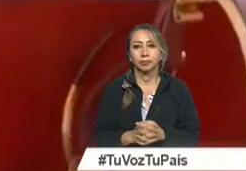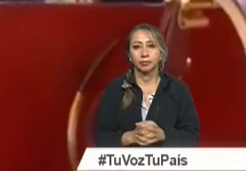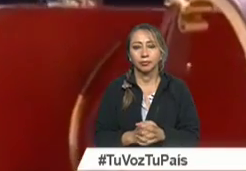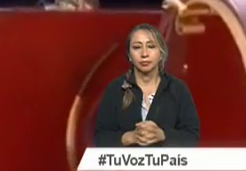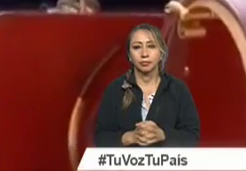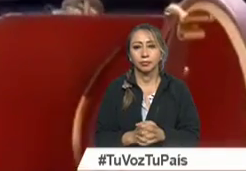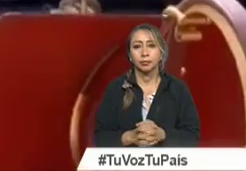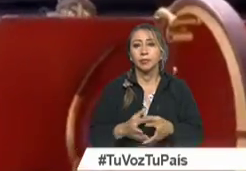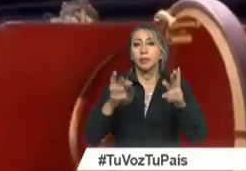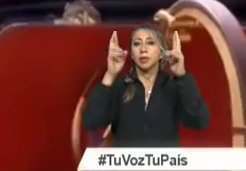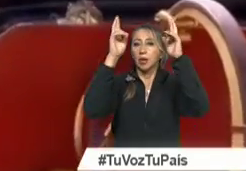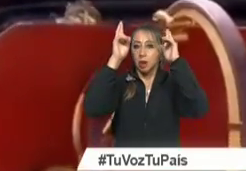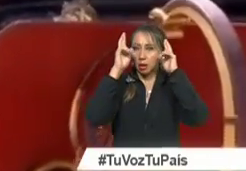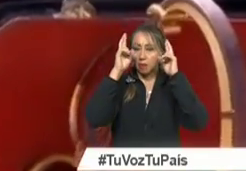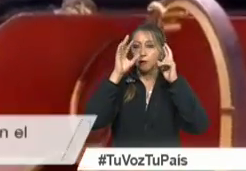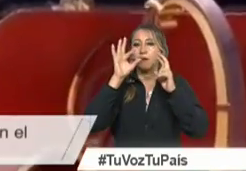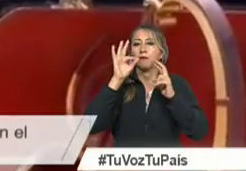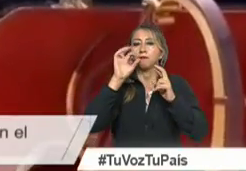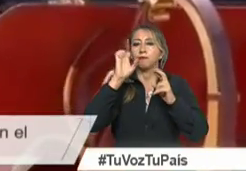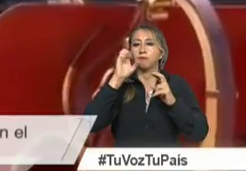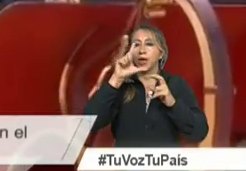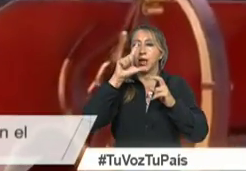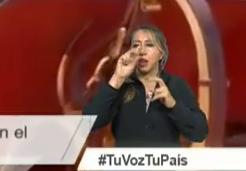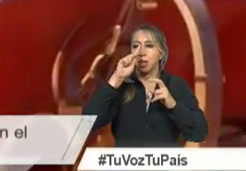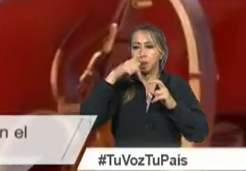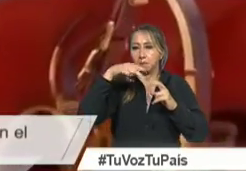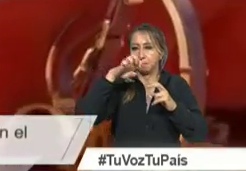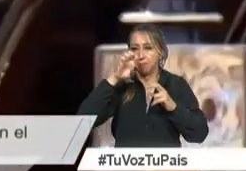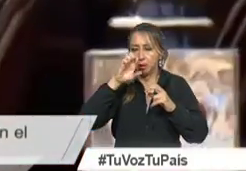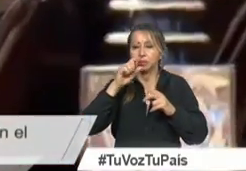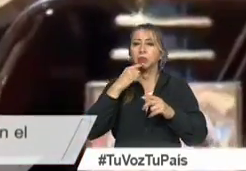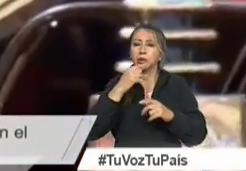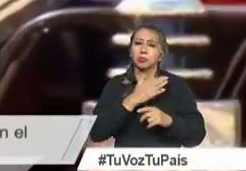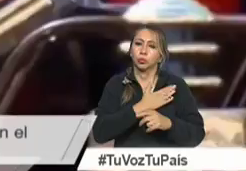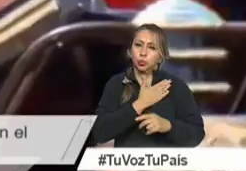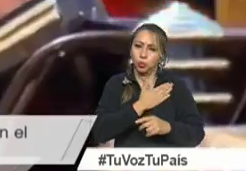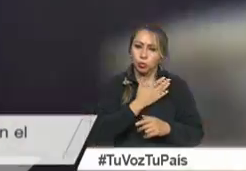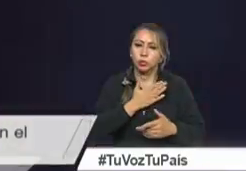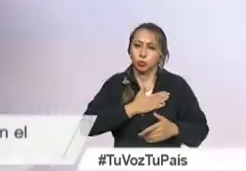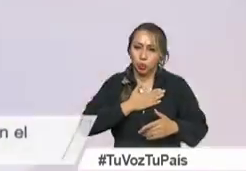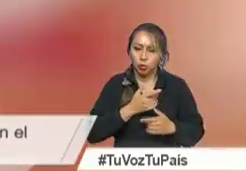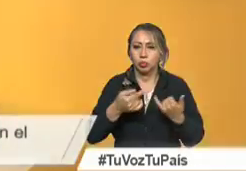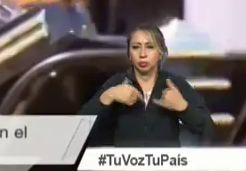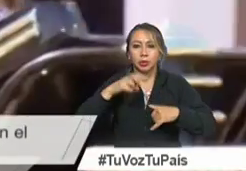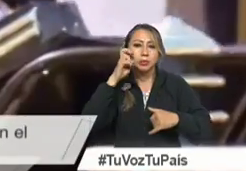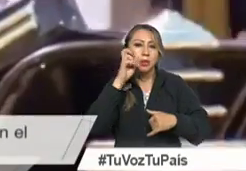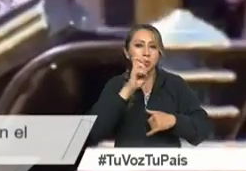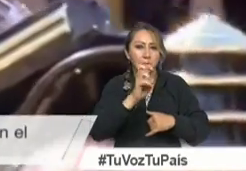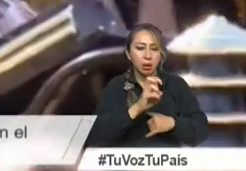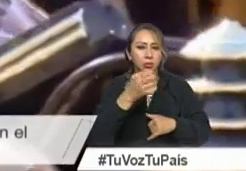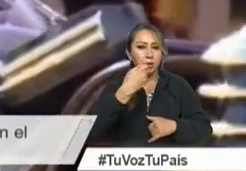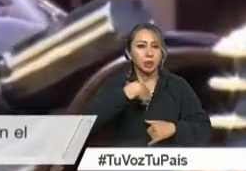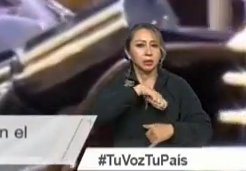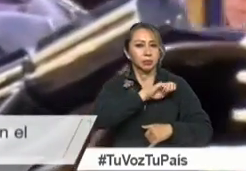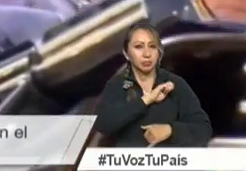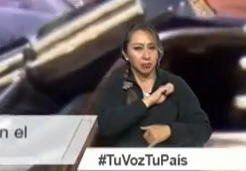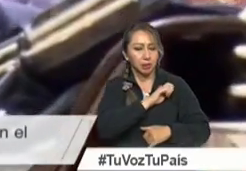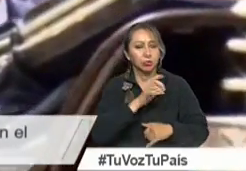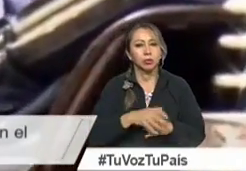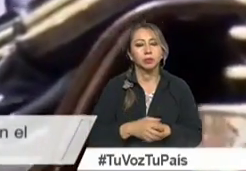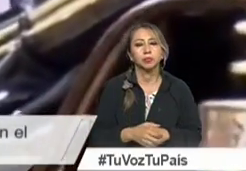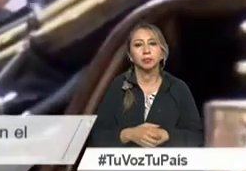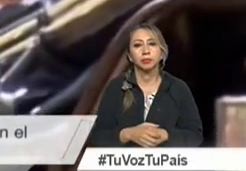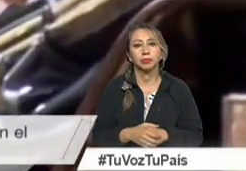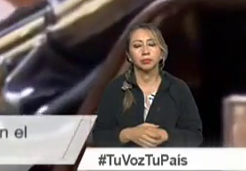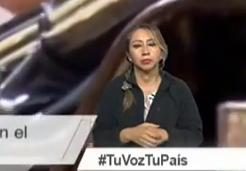felipe sexto pide diálogo para gibraltar y reclama confianza y certidumbre para los inmigrantes españoles en el reino unido